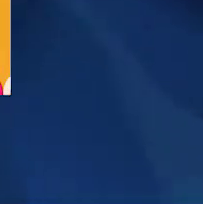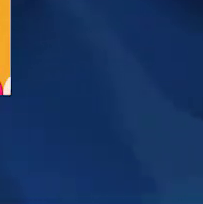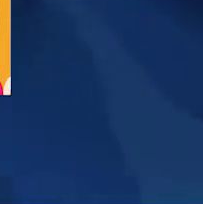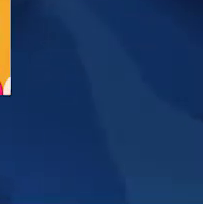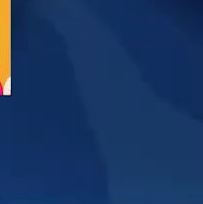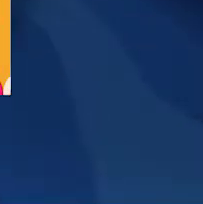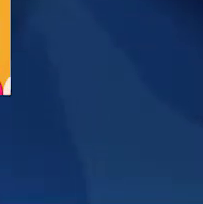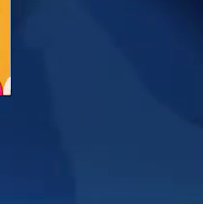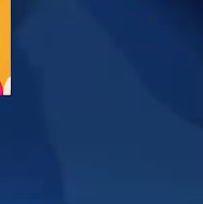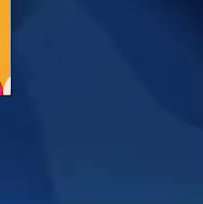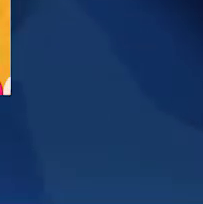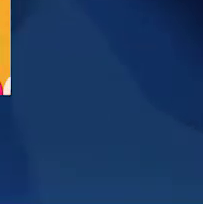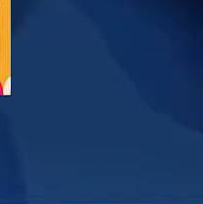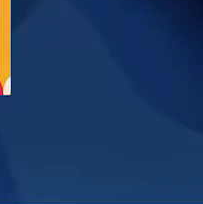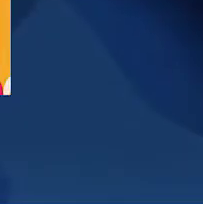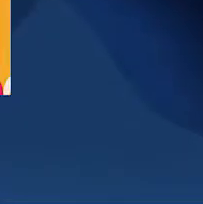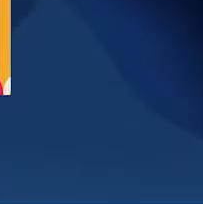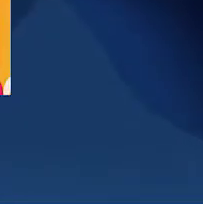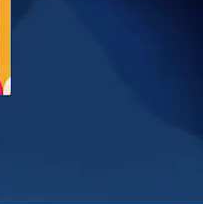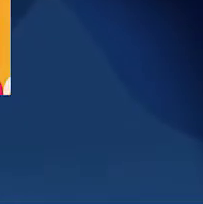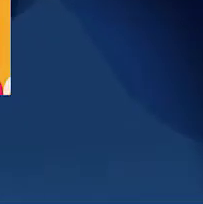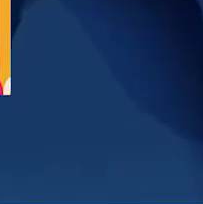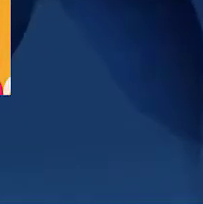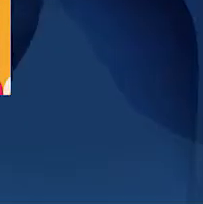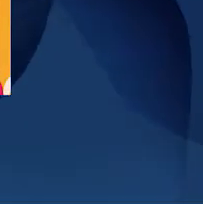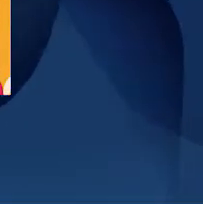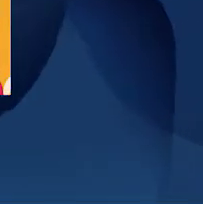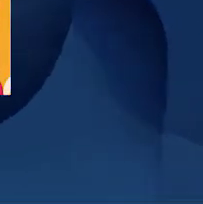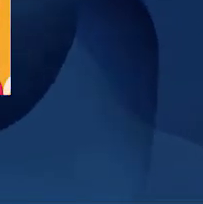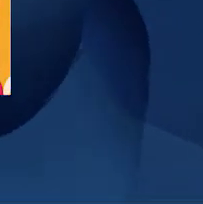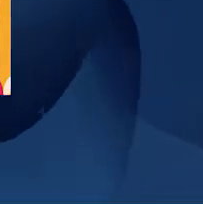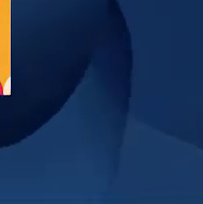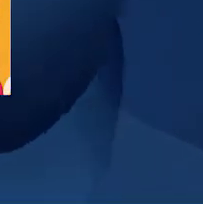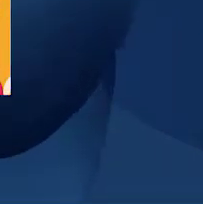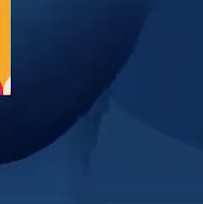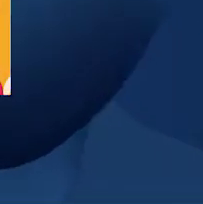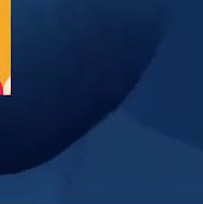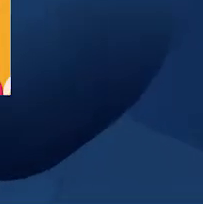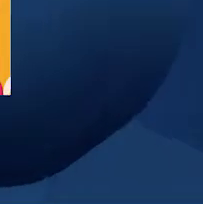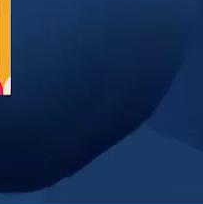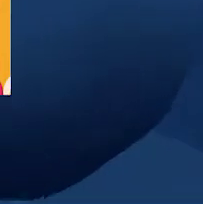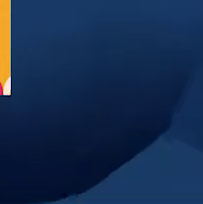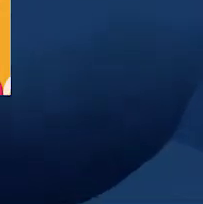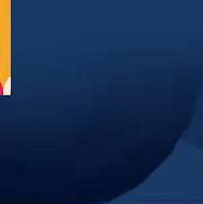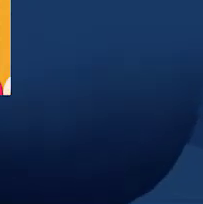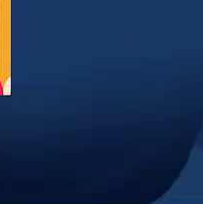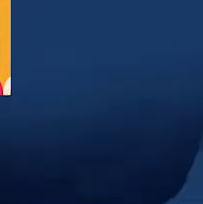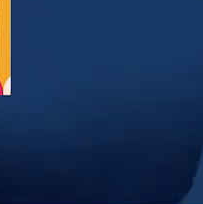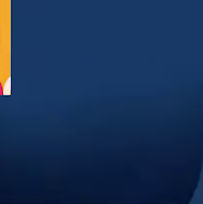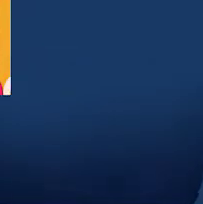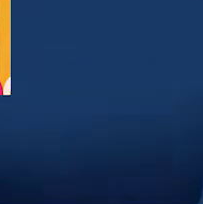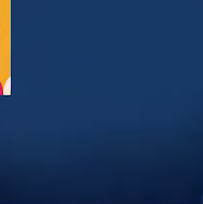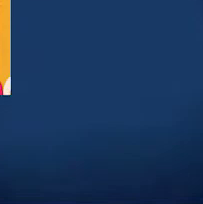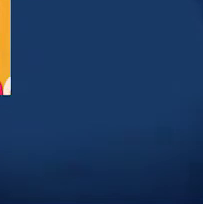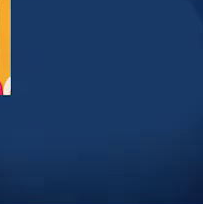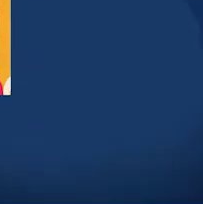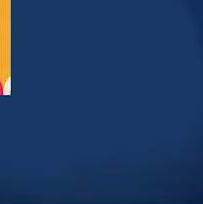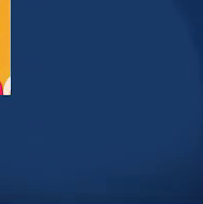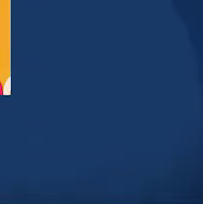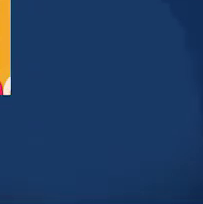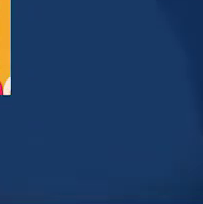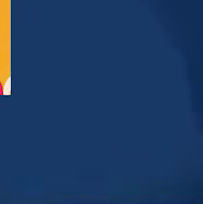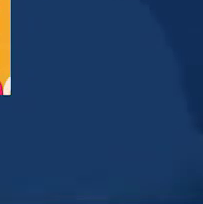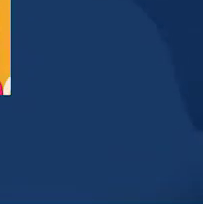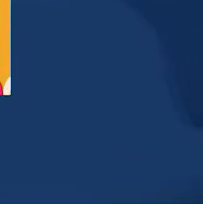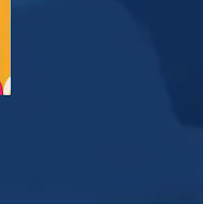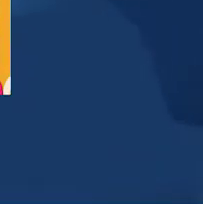y me quedé con cara de asombro, con una carcajada y manos en la barriga. Mi abuelo me dijo la frase más importante de su vida. Escucha